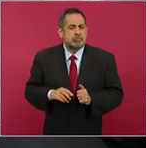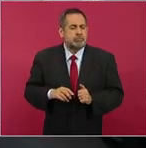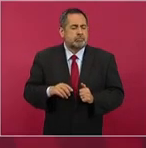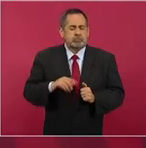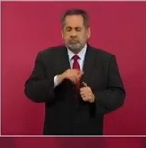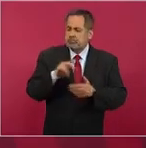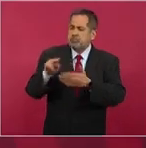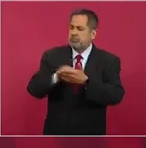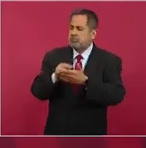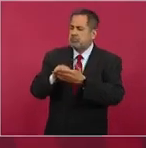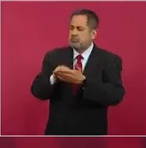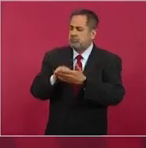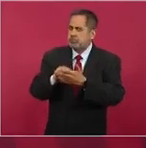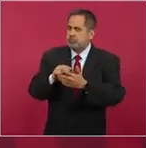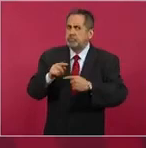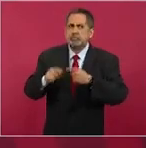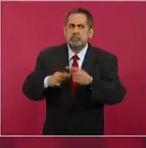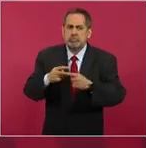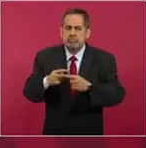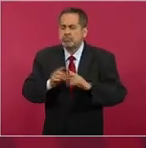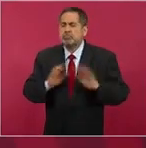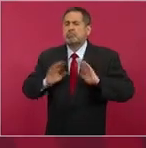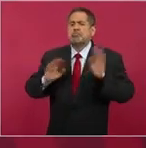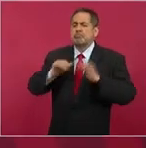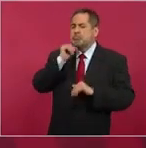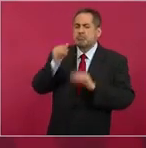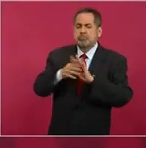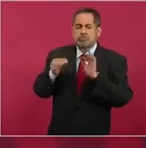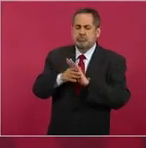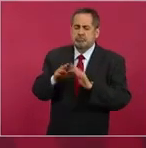declaró de que no iba a devolver nada.